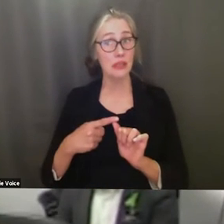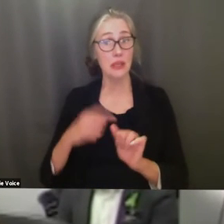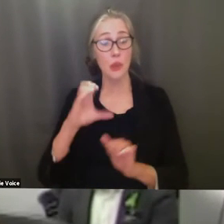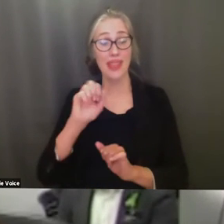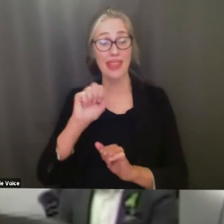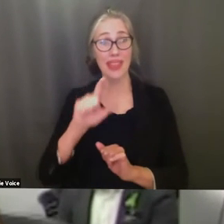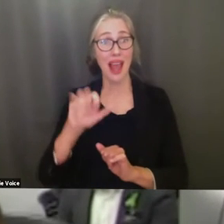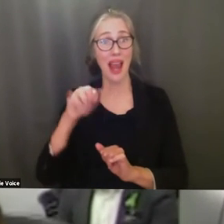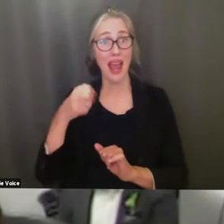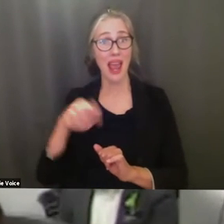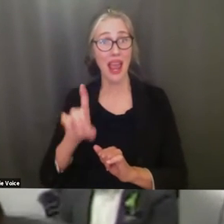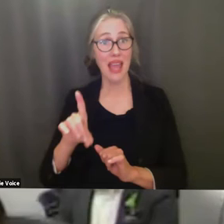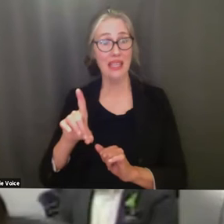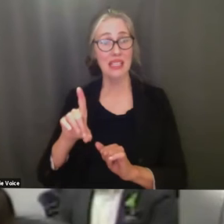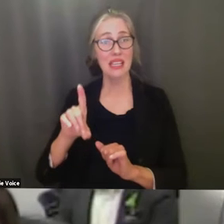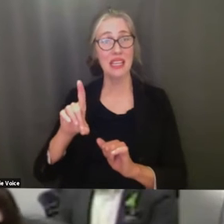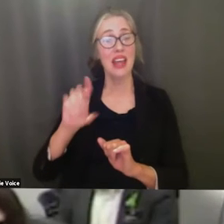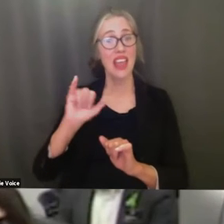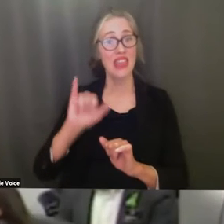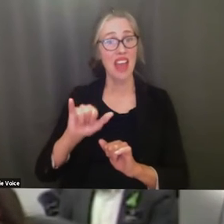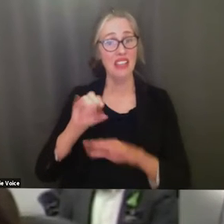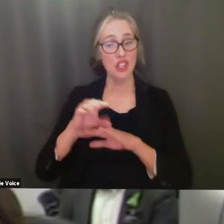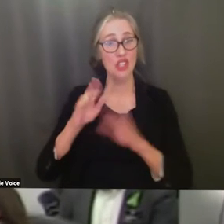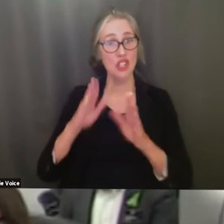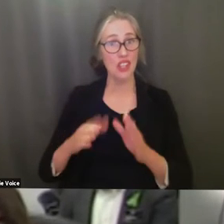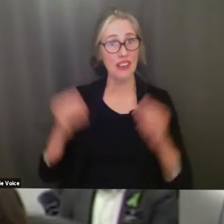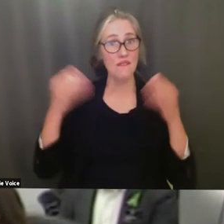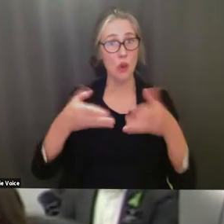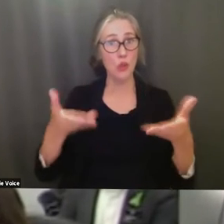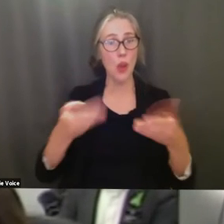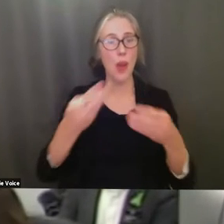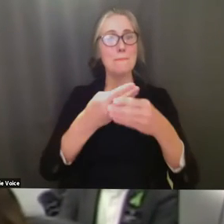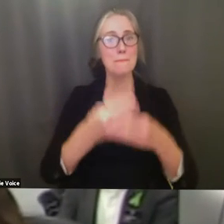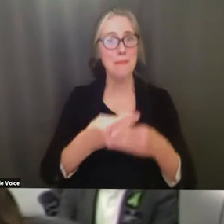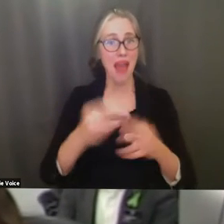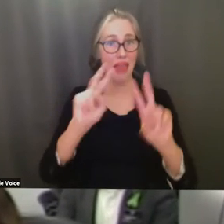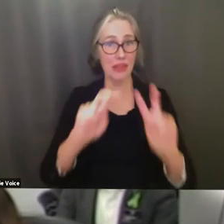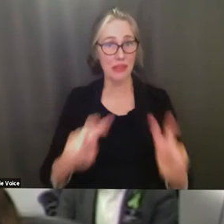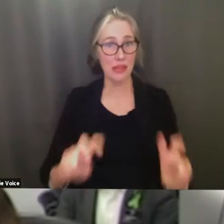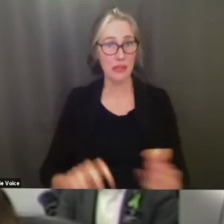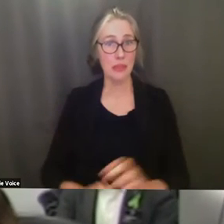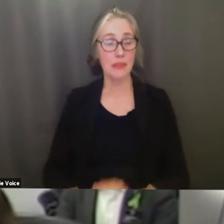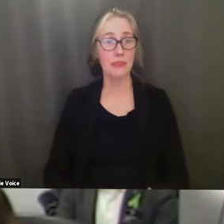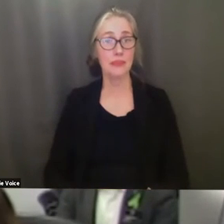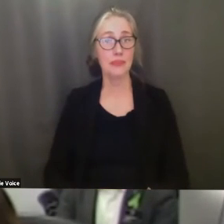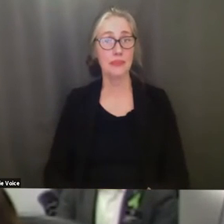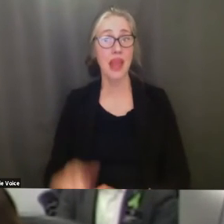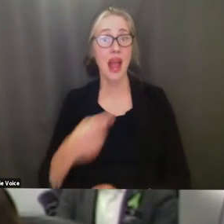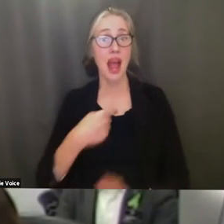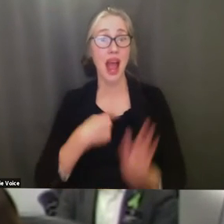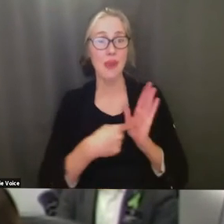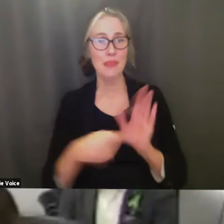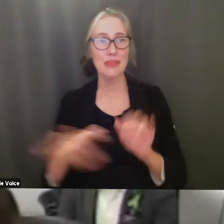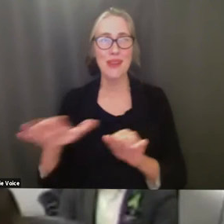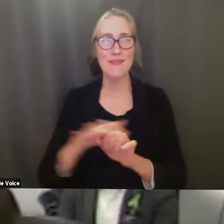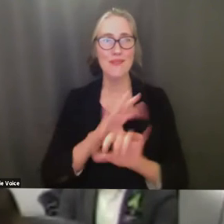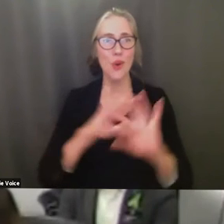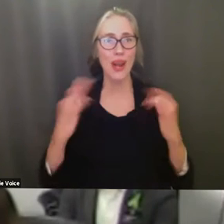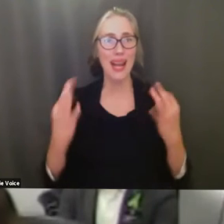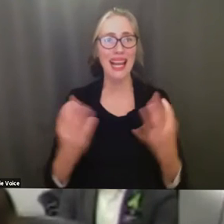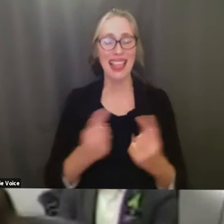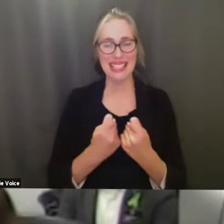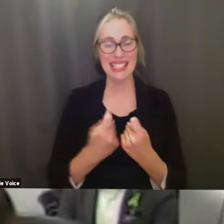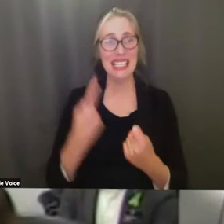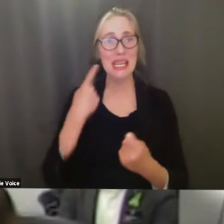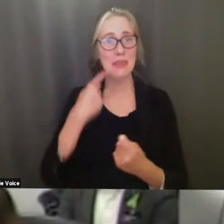Primeramente, con Callahan Consulting, se centra en evaluaciones de matemáticas y yo realmente estoy representando a todo el